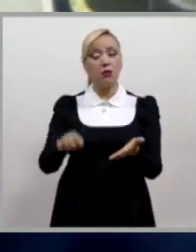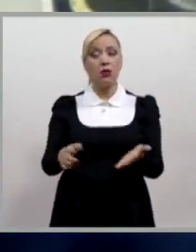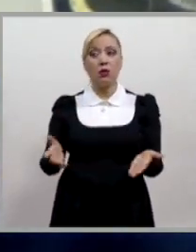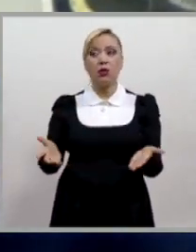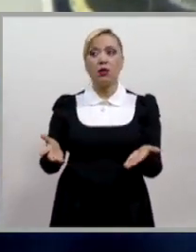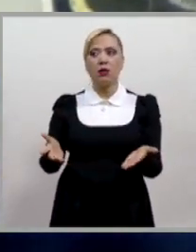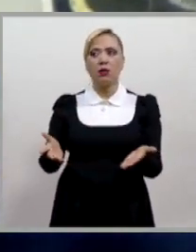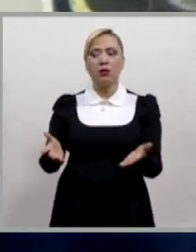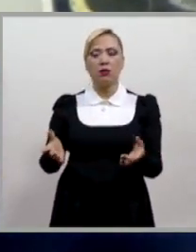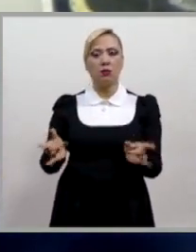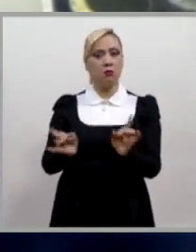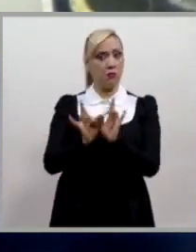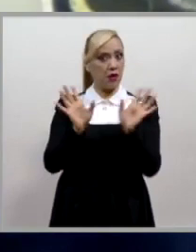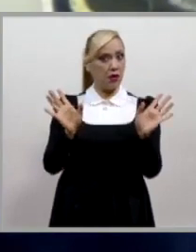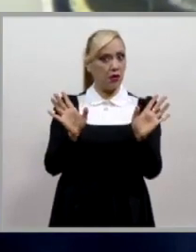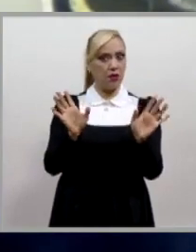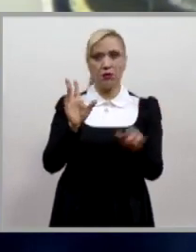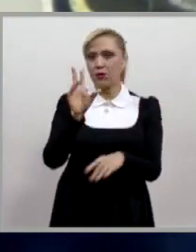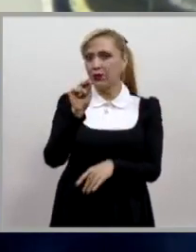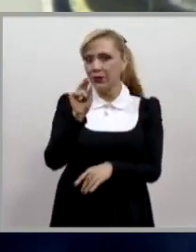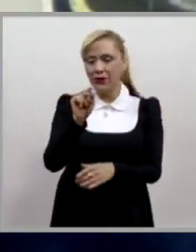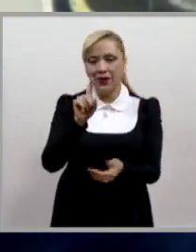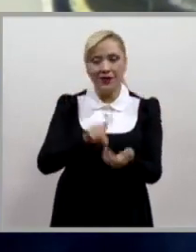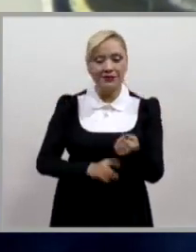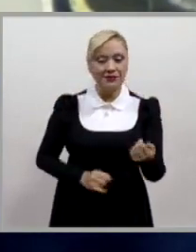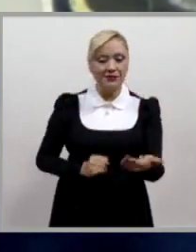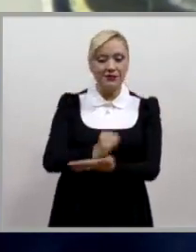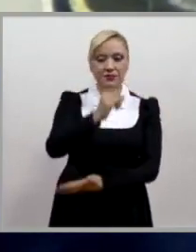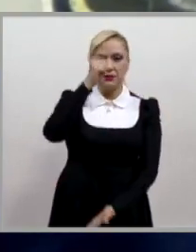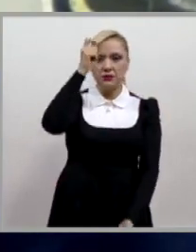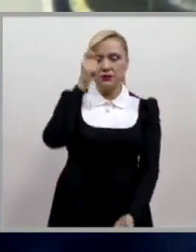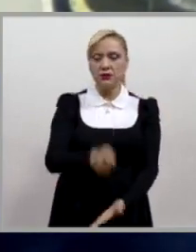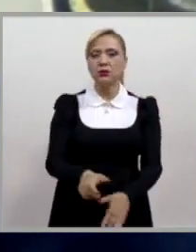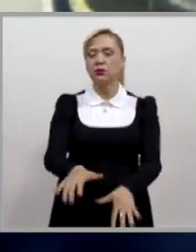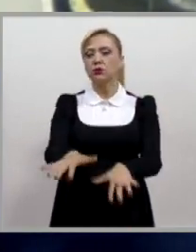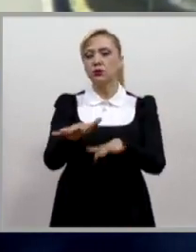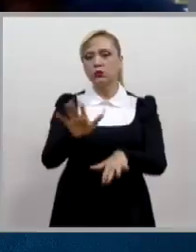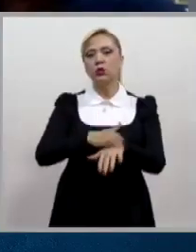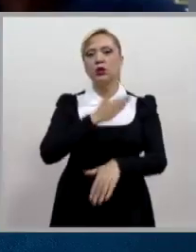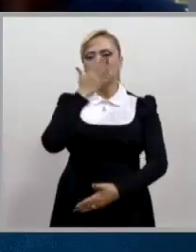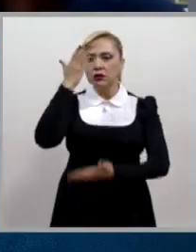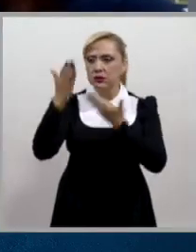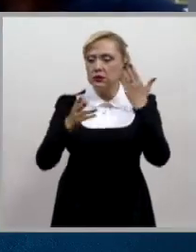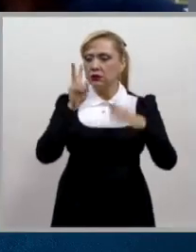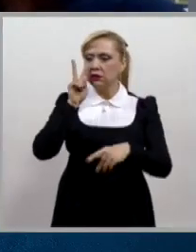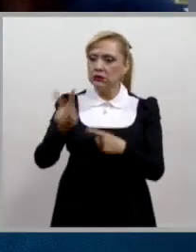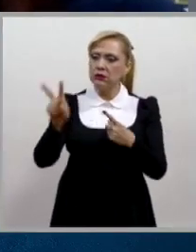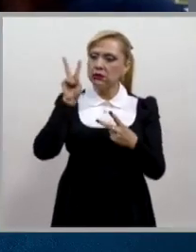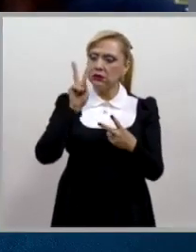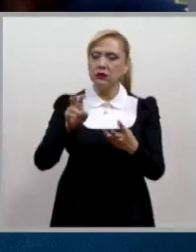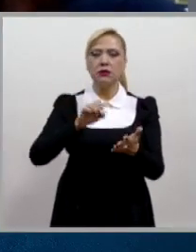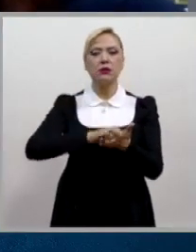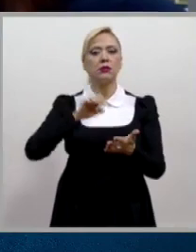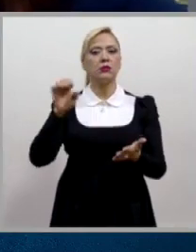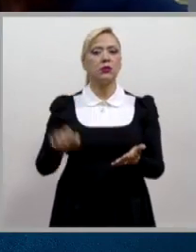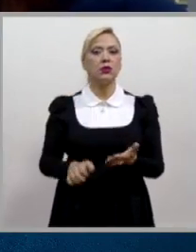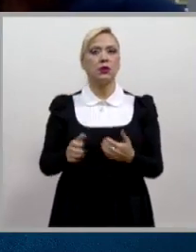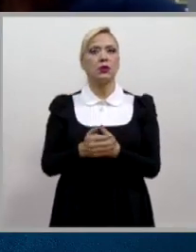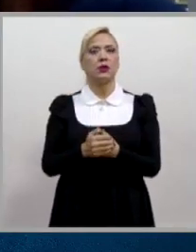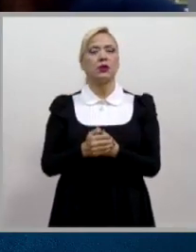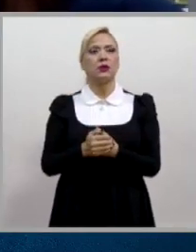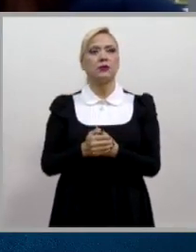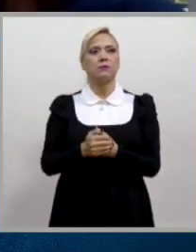es accidental, que son digamos, las sentencias que son más reconocidas, que son más puestas como un ejemplo